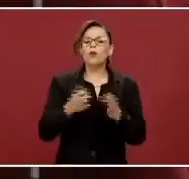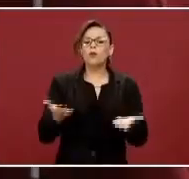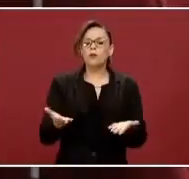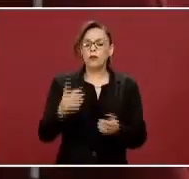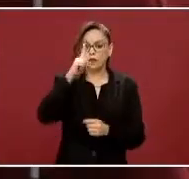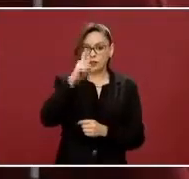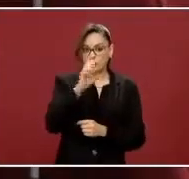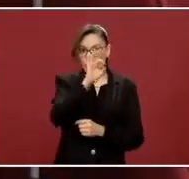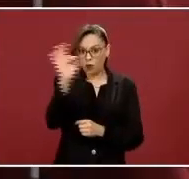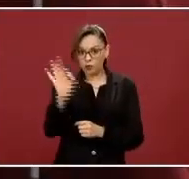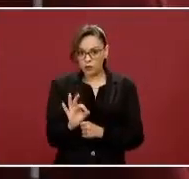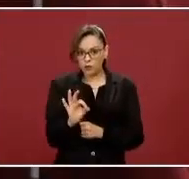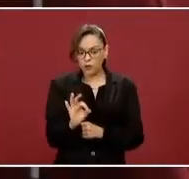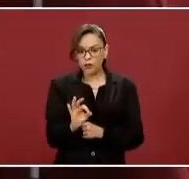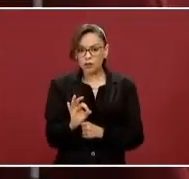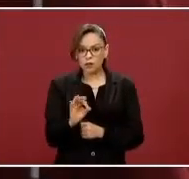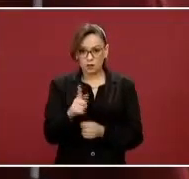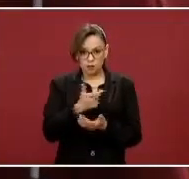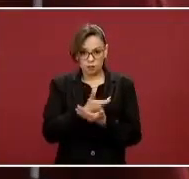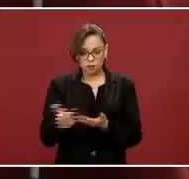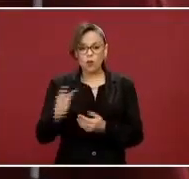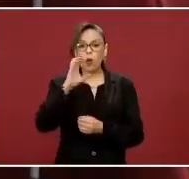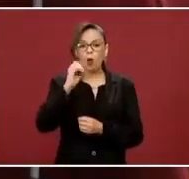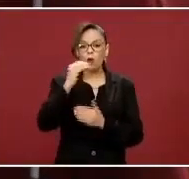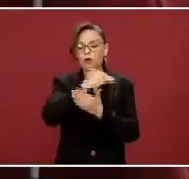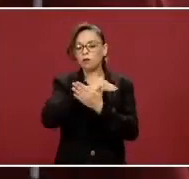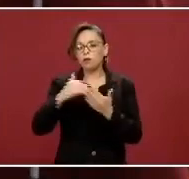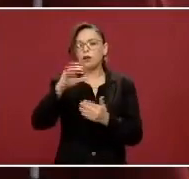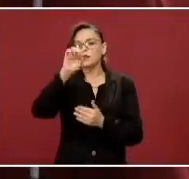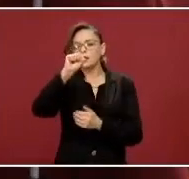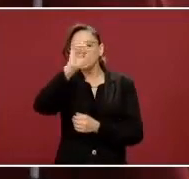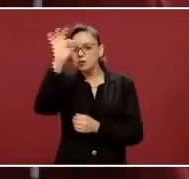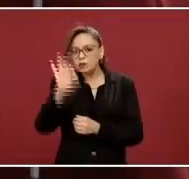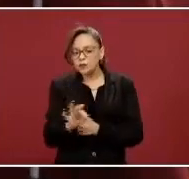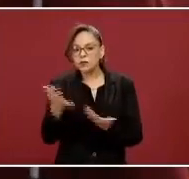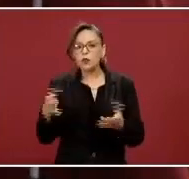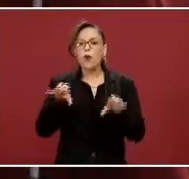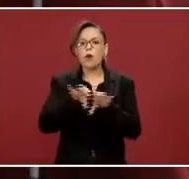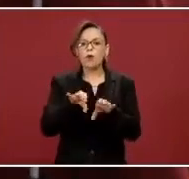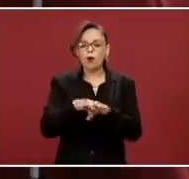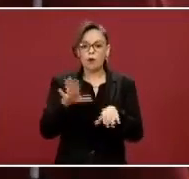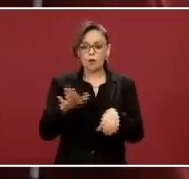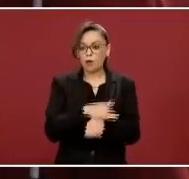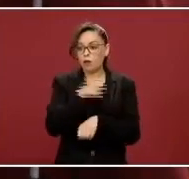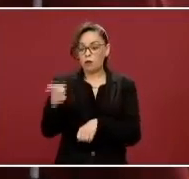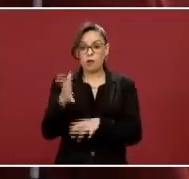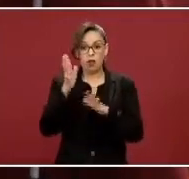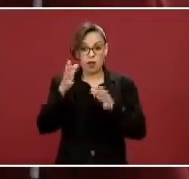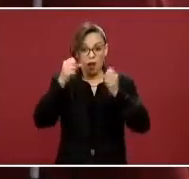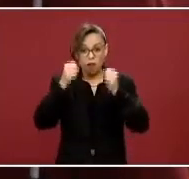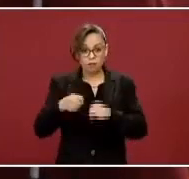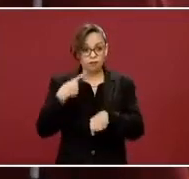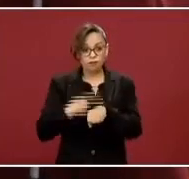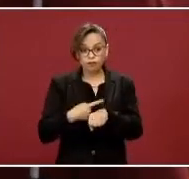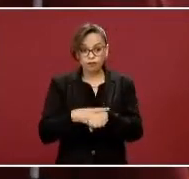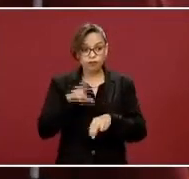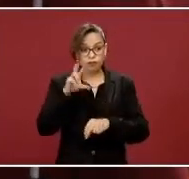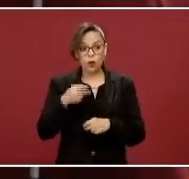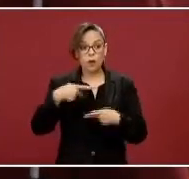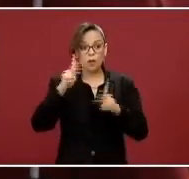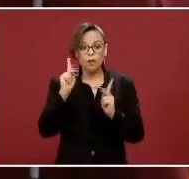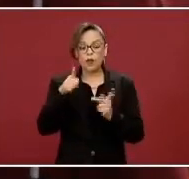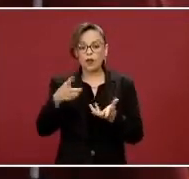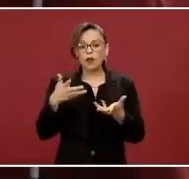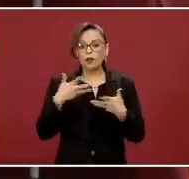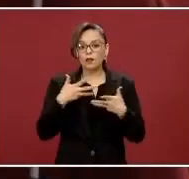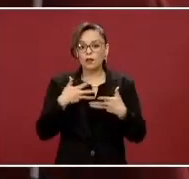100% de su salario? ¿Será el 60% de su salario? ¿Cómo se va a dar? Porque no están enfermos, pero está en una